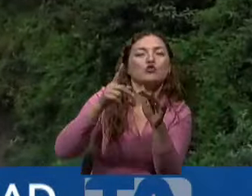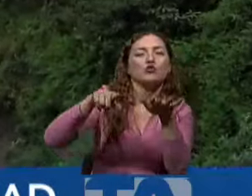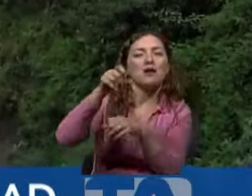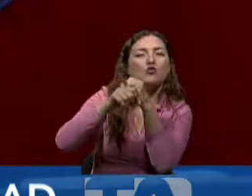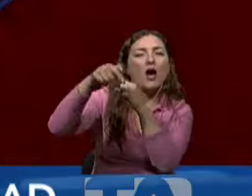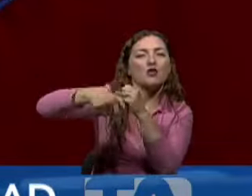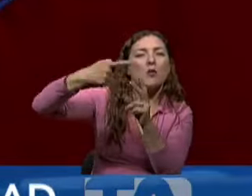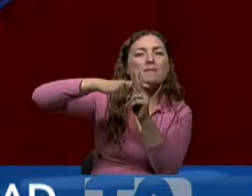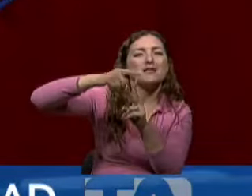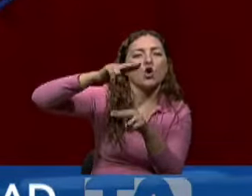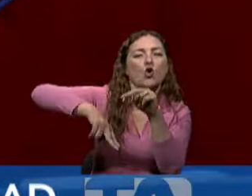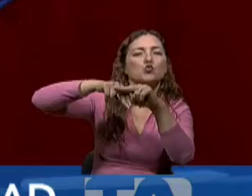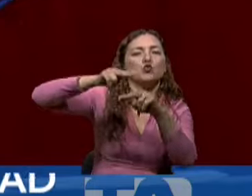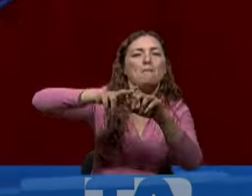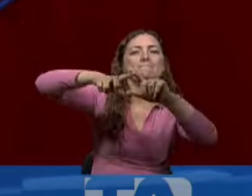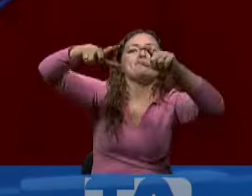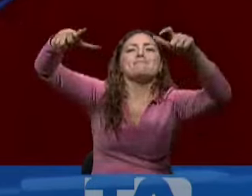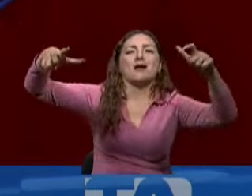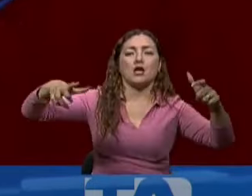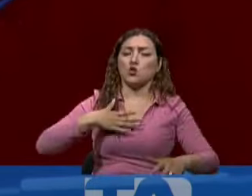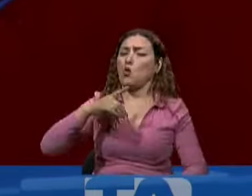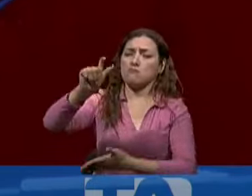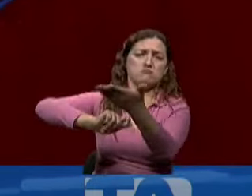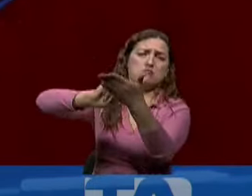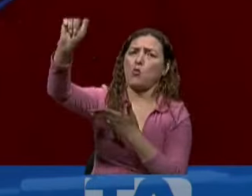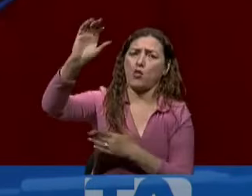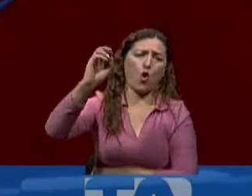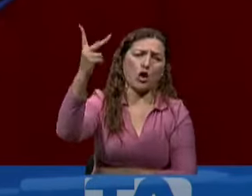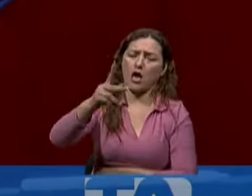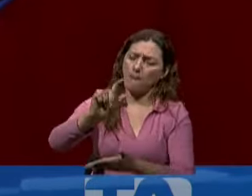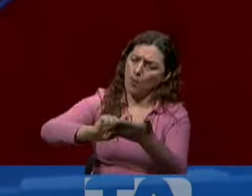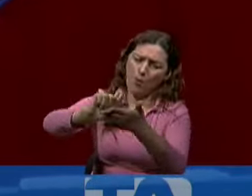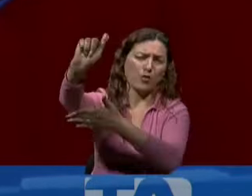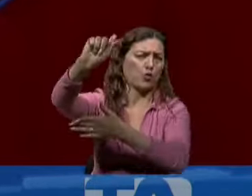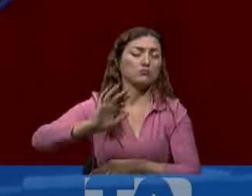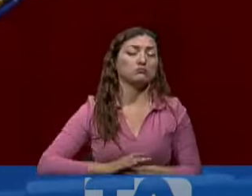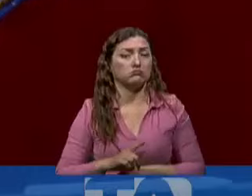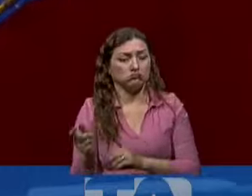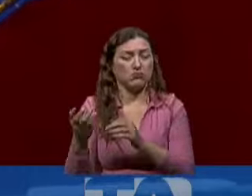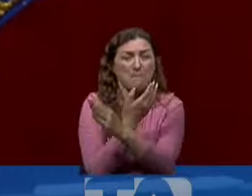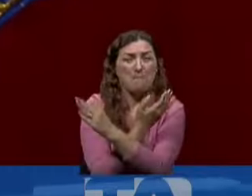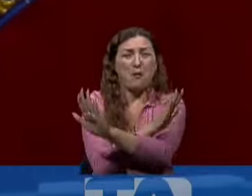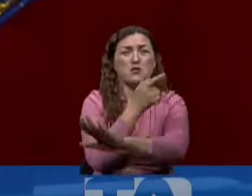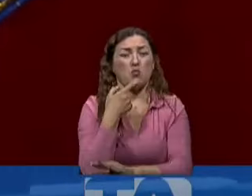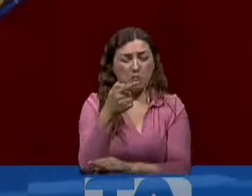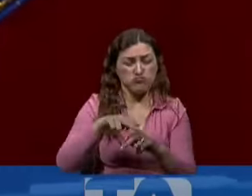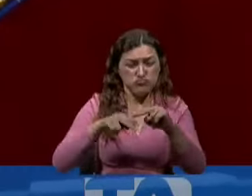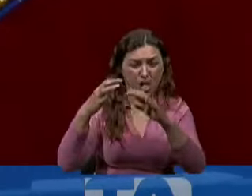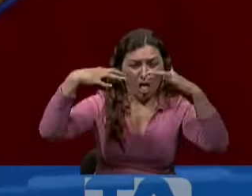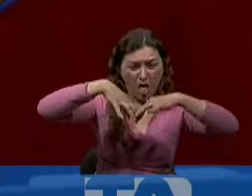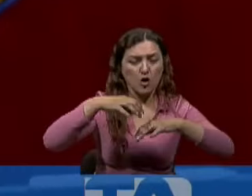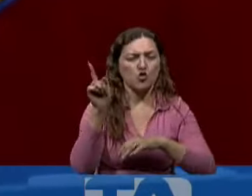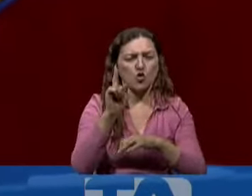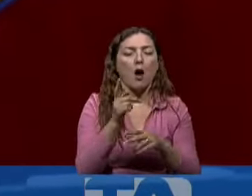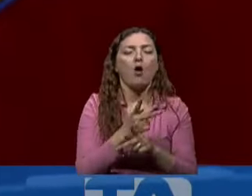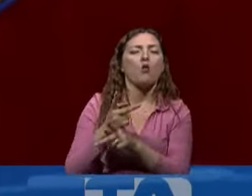de este año. Ya he dado el ok y he dispuesto que no solamente sean las tareas de prevención, las tareas,